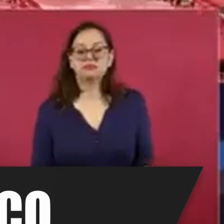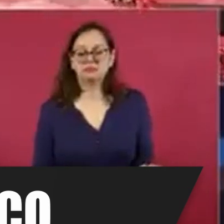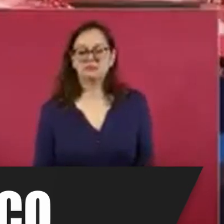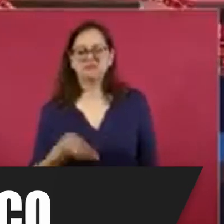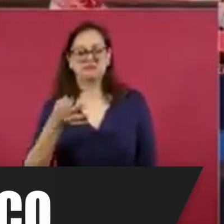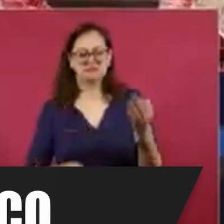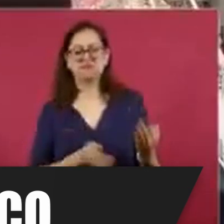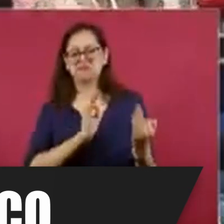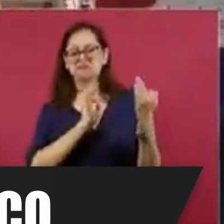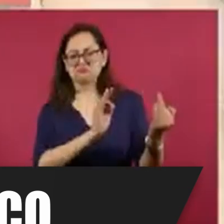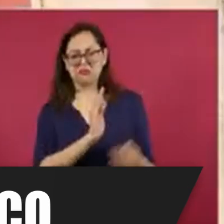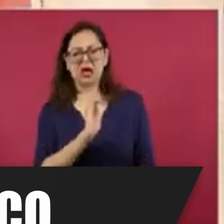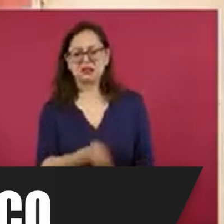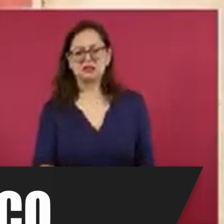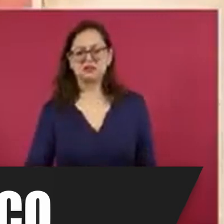solo que